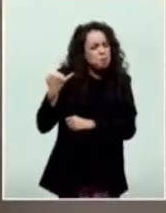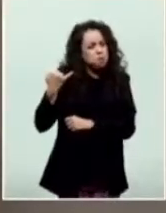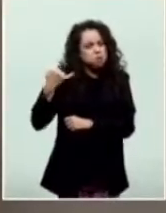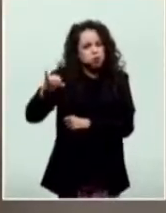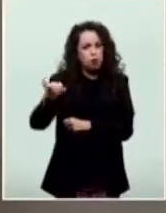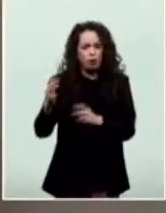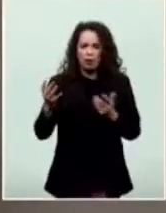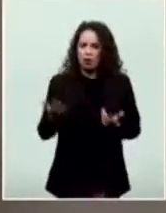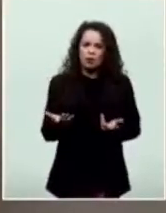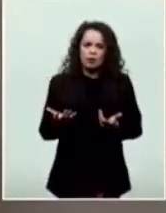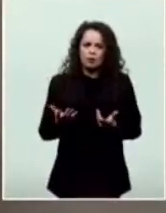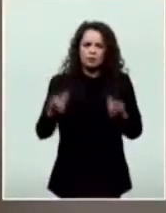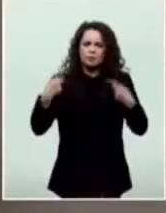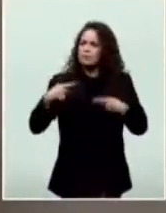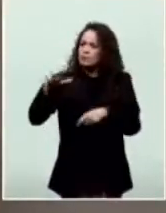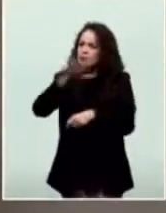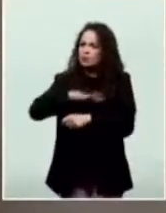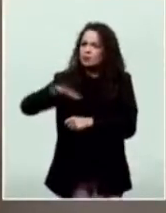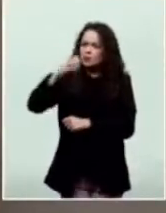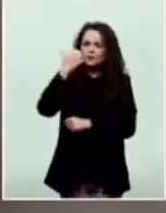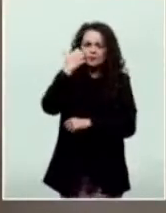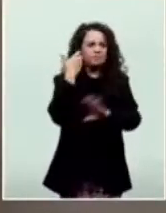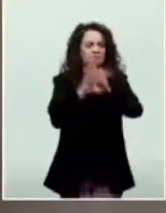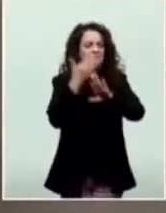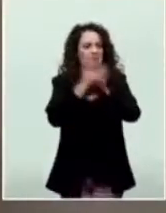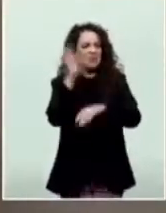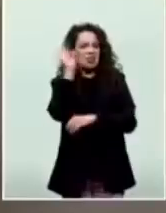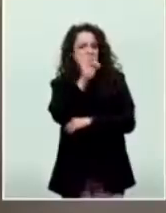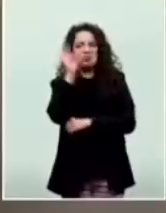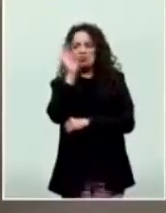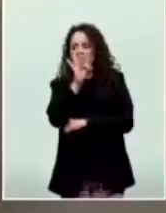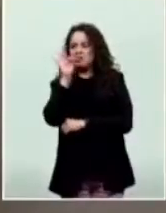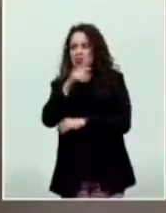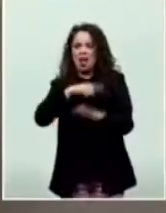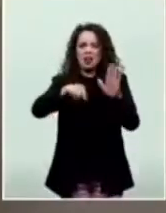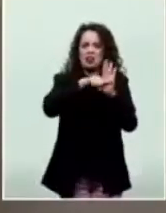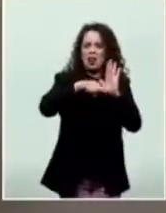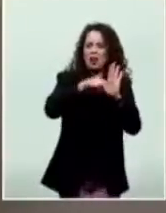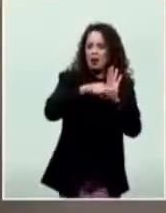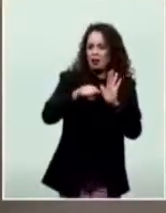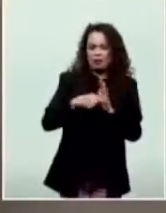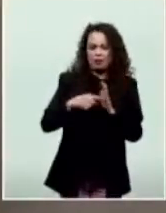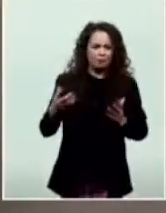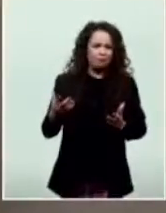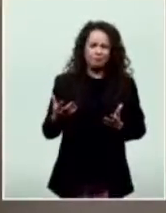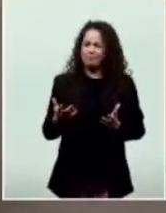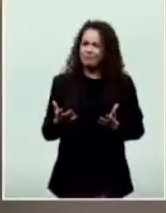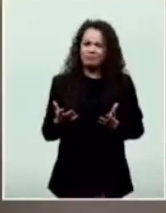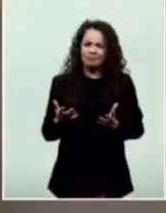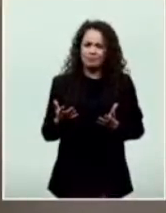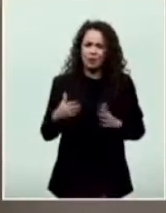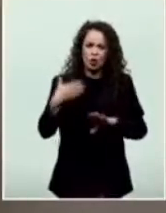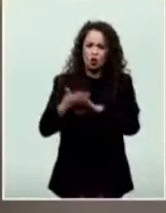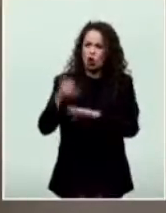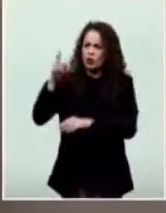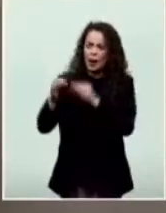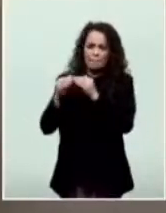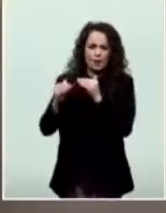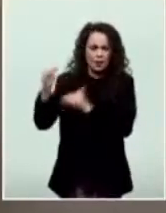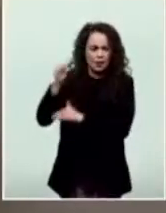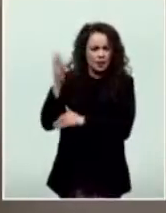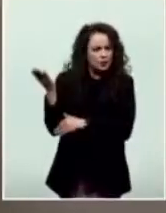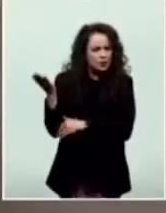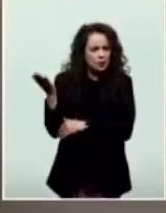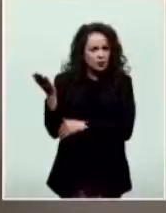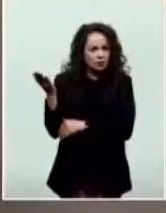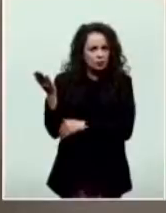han llegado de tratar de desprestigiar a la Corte ciertas personas. Lo que sucedió es que en un primera instancia había